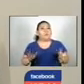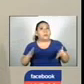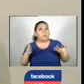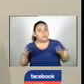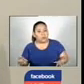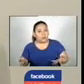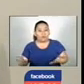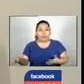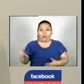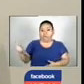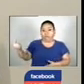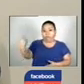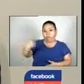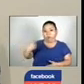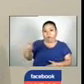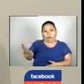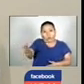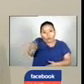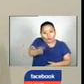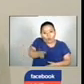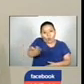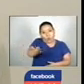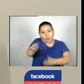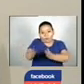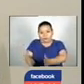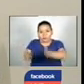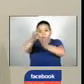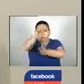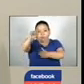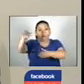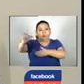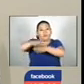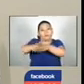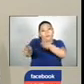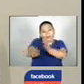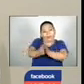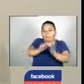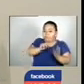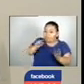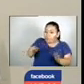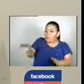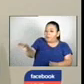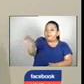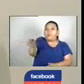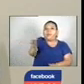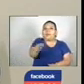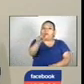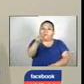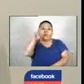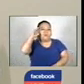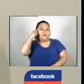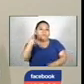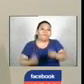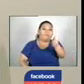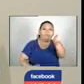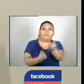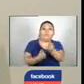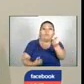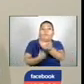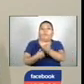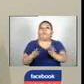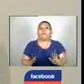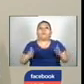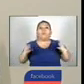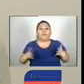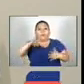de nombrado de un ente político como es la Asamblea Legislativa, pues yo creo que eso pues fortalece pues